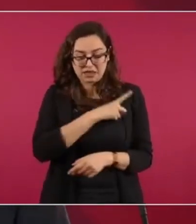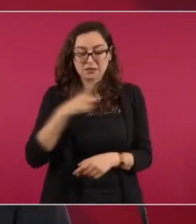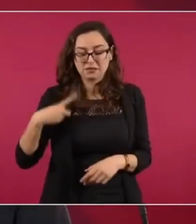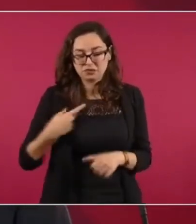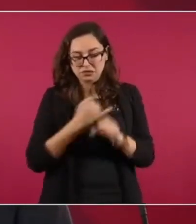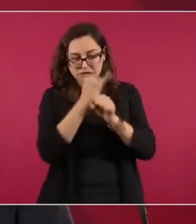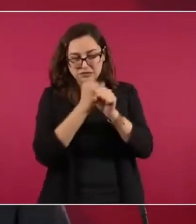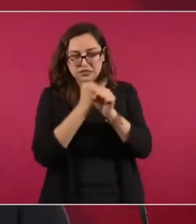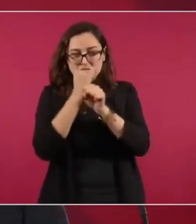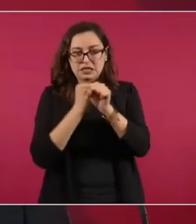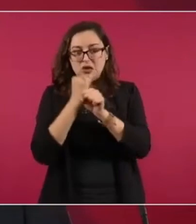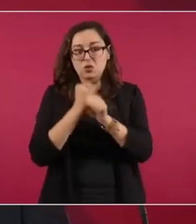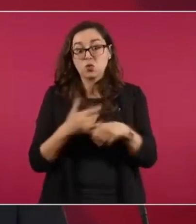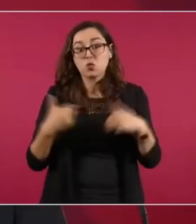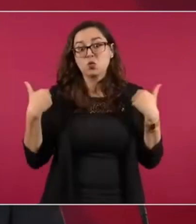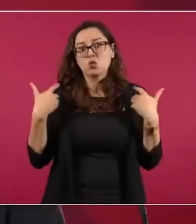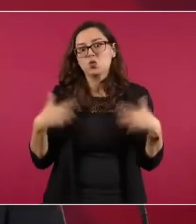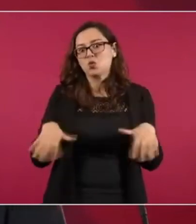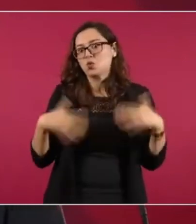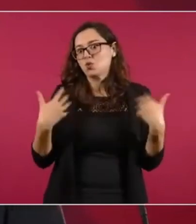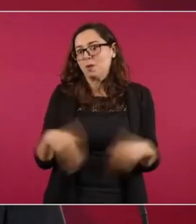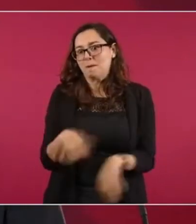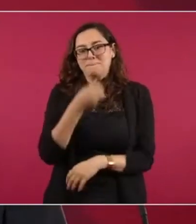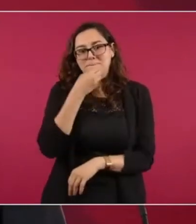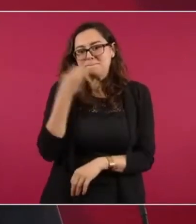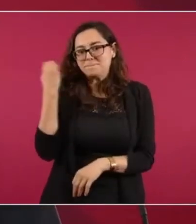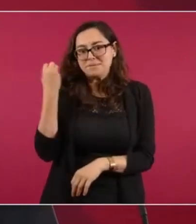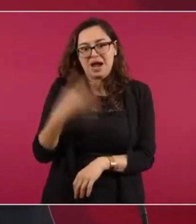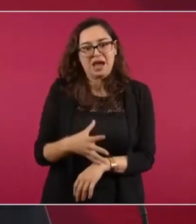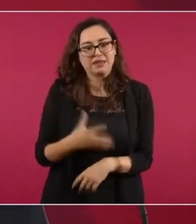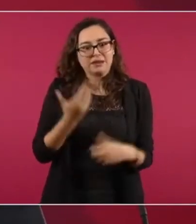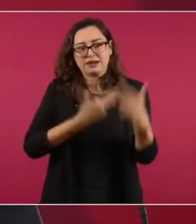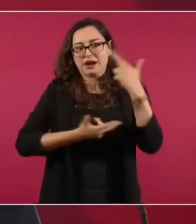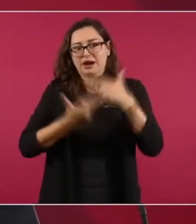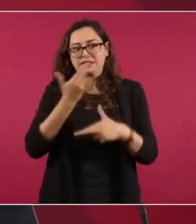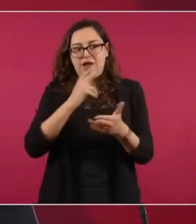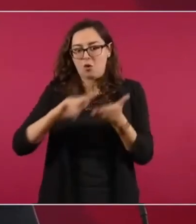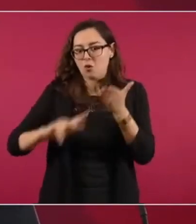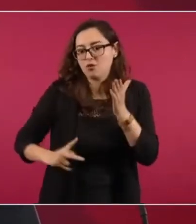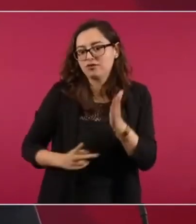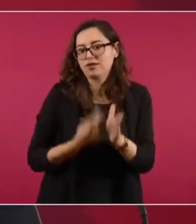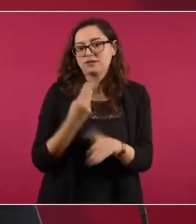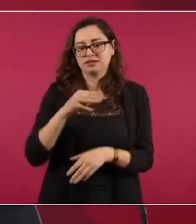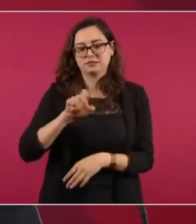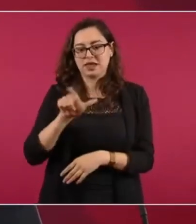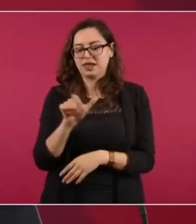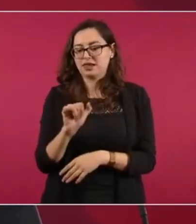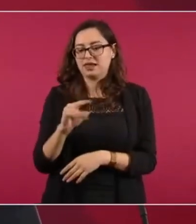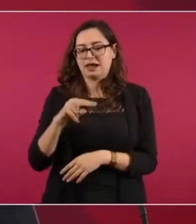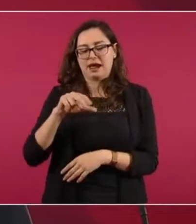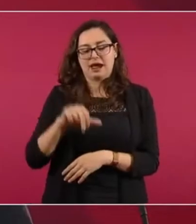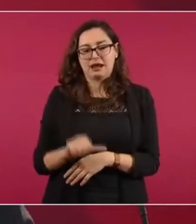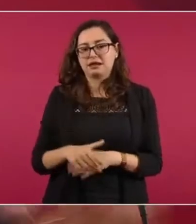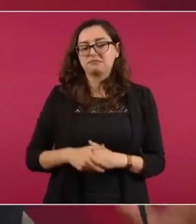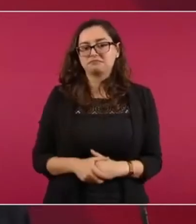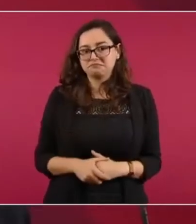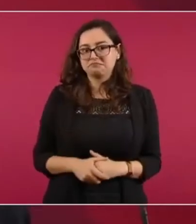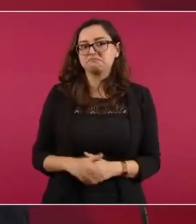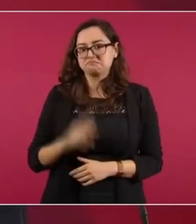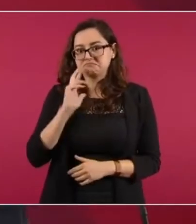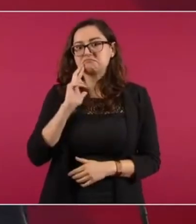pero eso sería lo mejor, Mexicana, Si no,